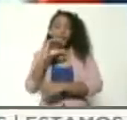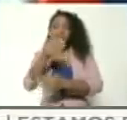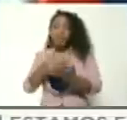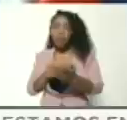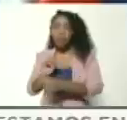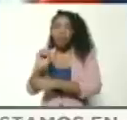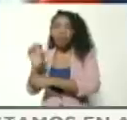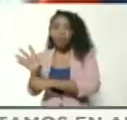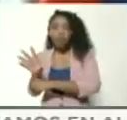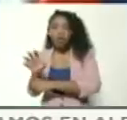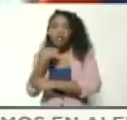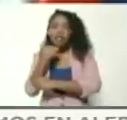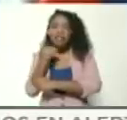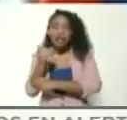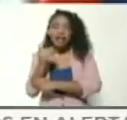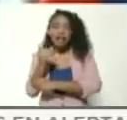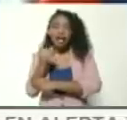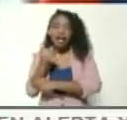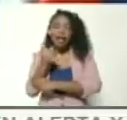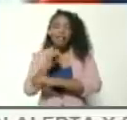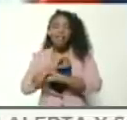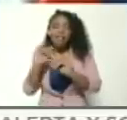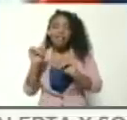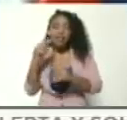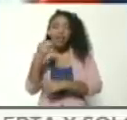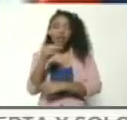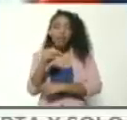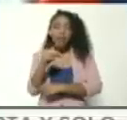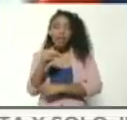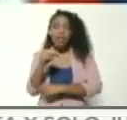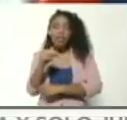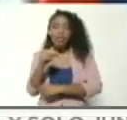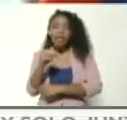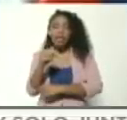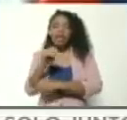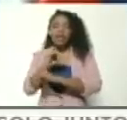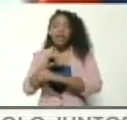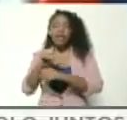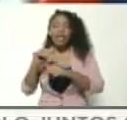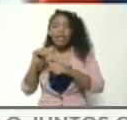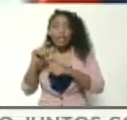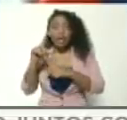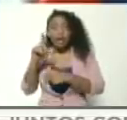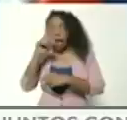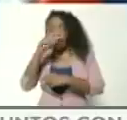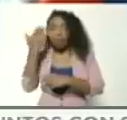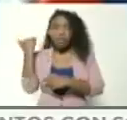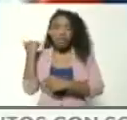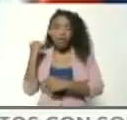a finales de noviembre del año 2020, otro a finales de enero de este año